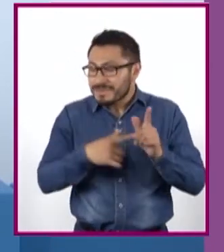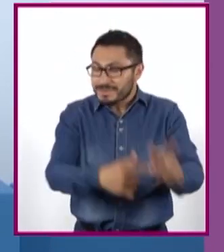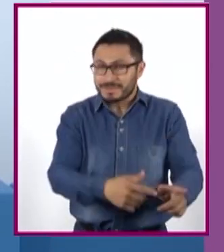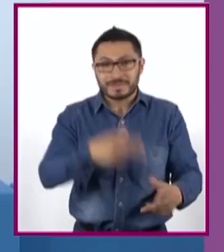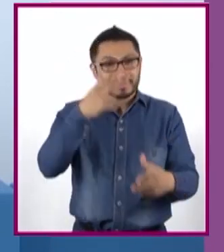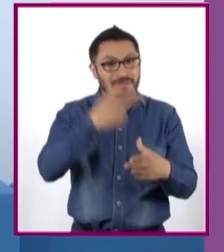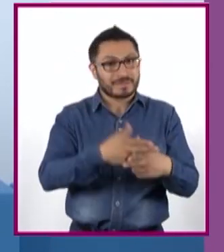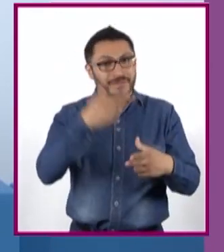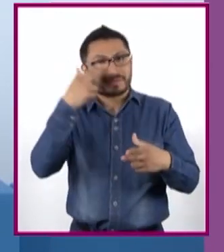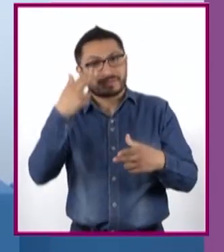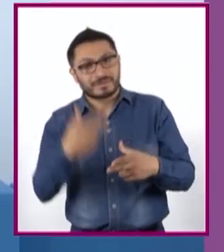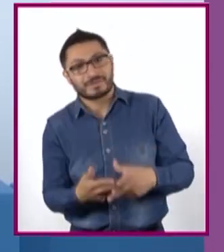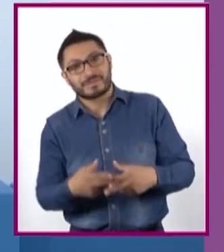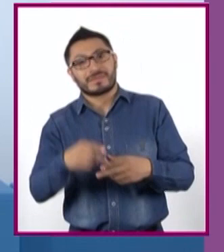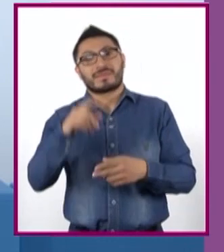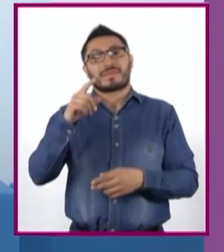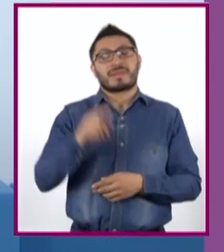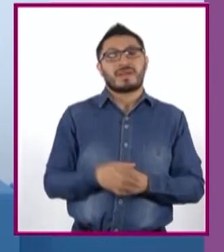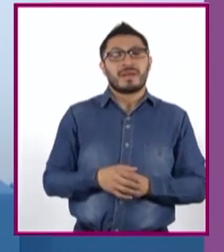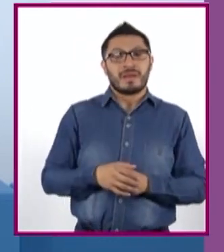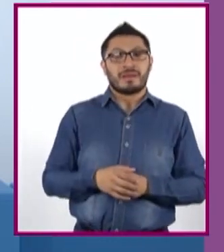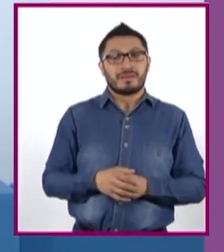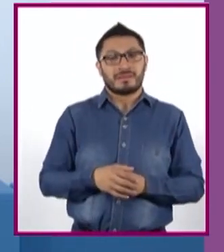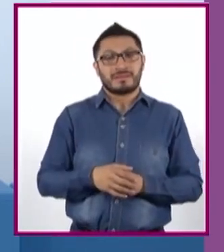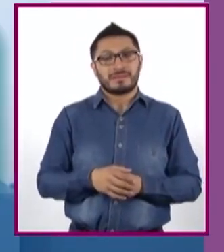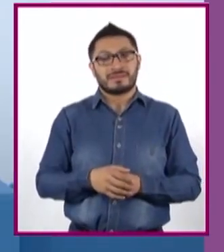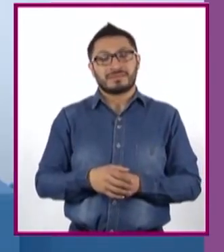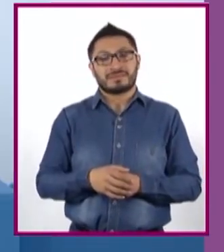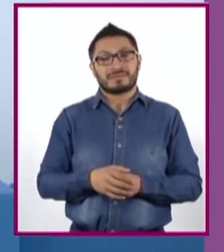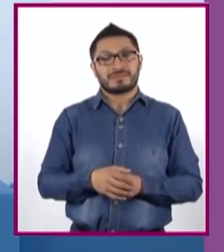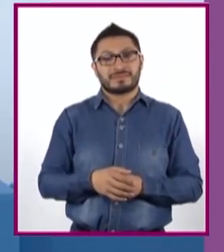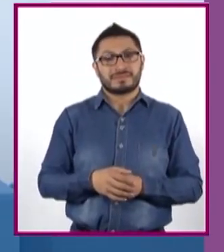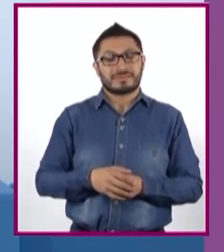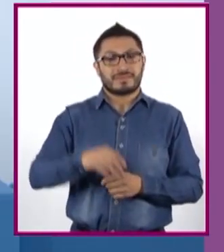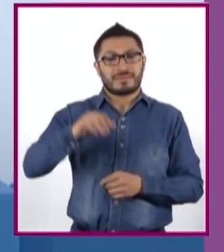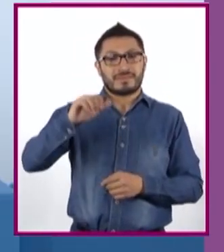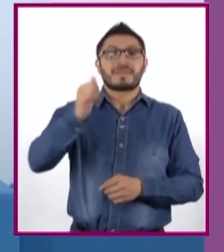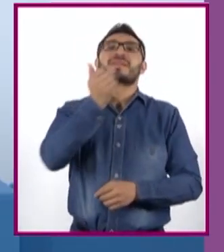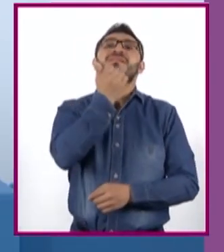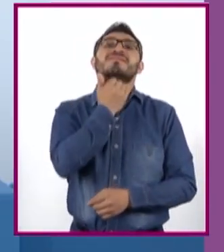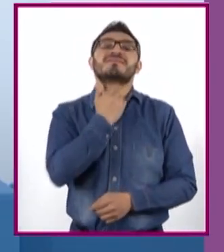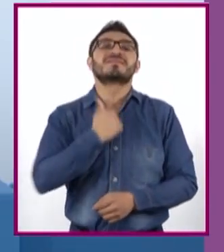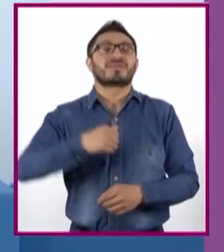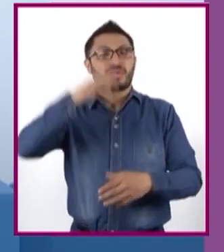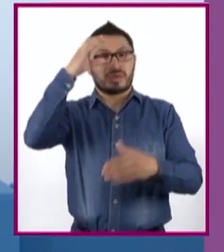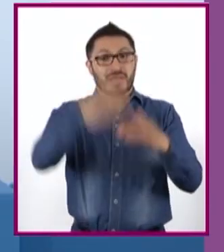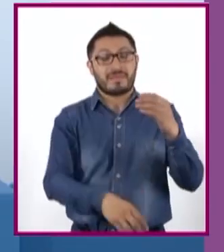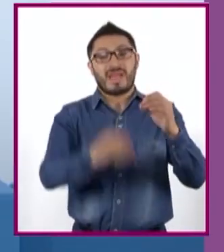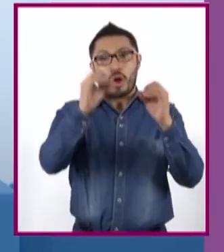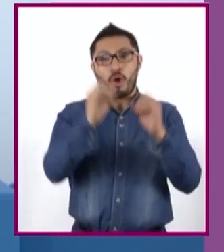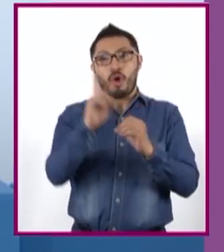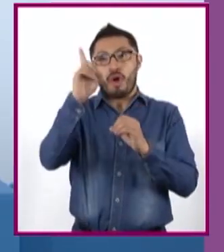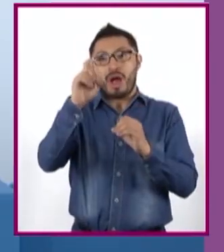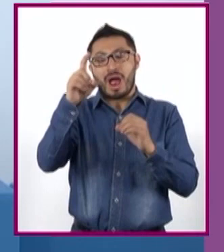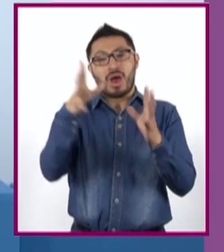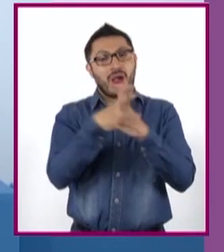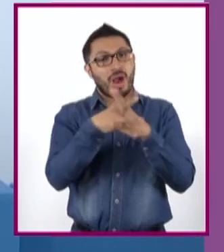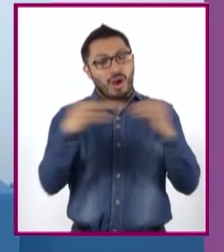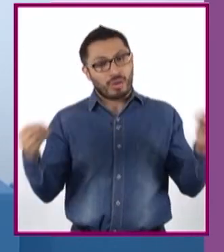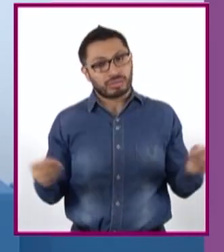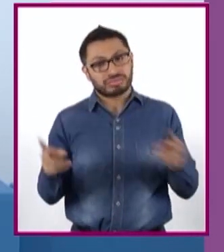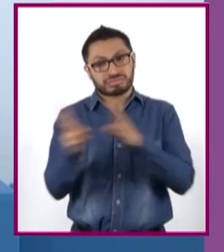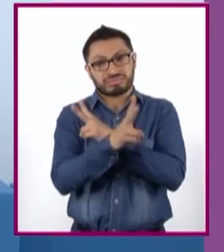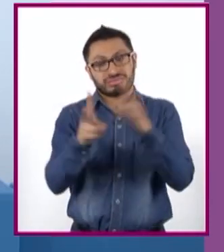funcionando hasta que se termine el combustible, es decir, el alcohol o se evapore toda el agua. Me ha parecido